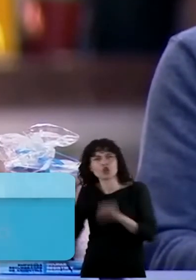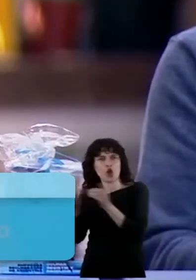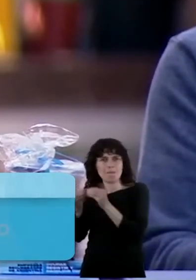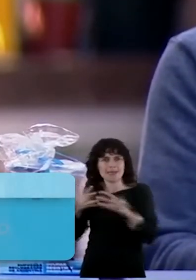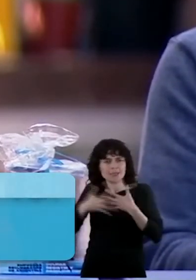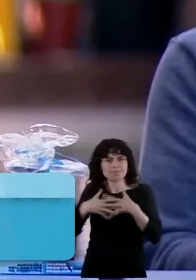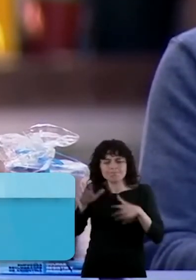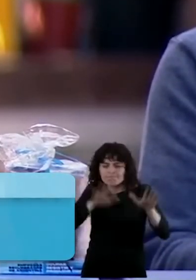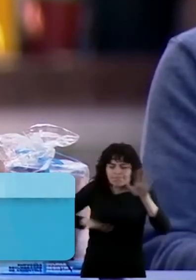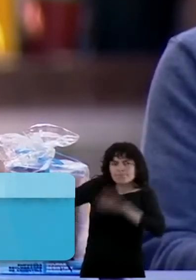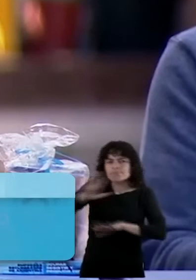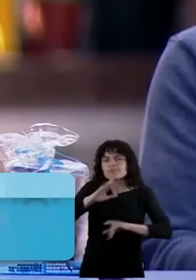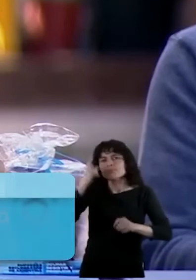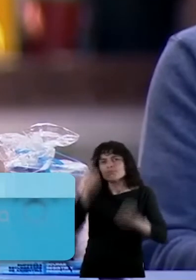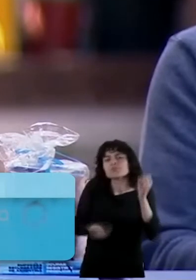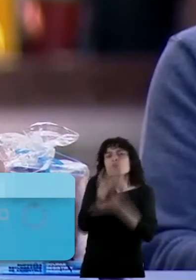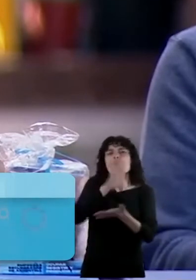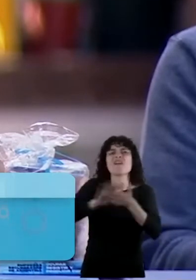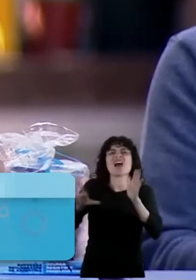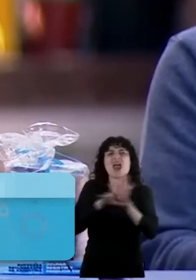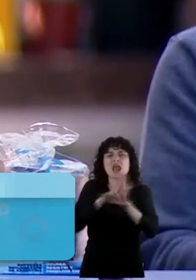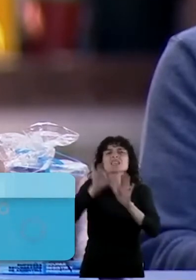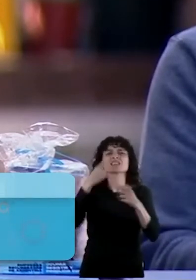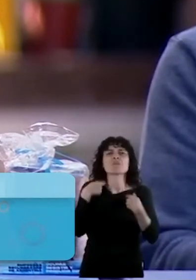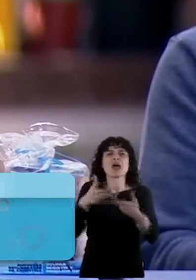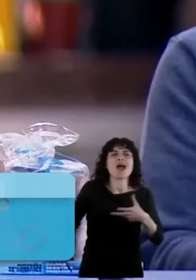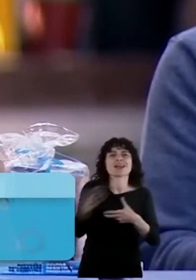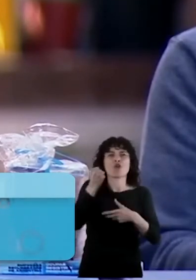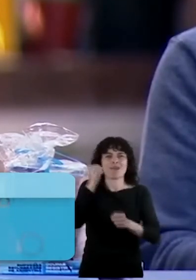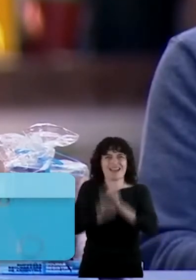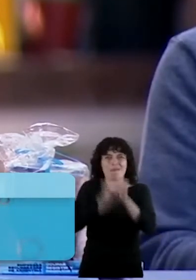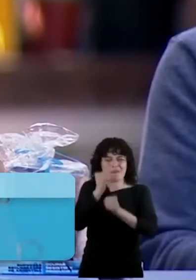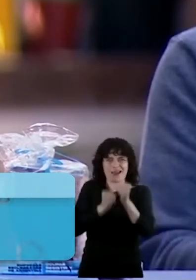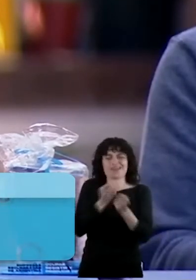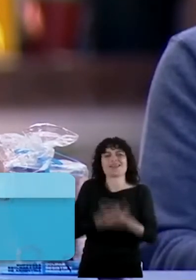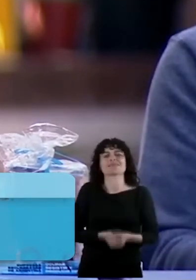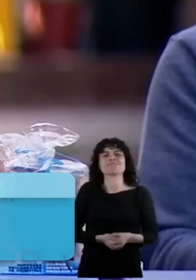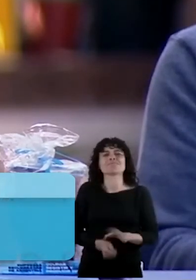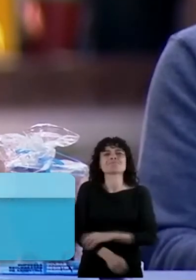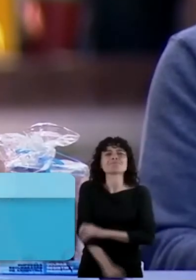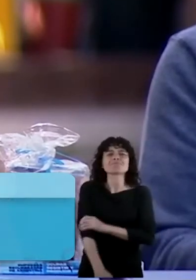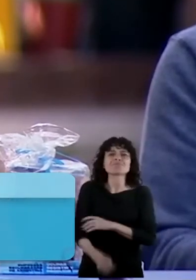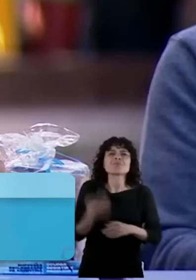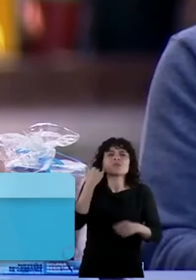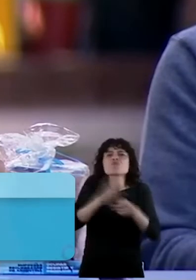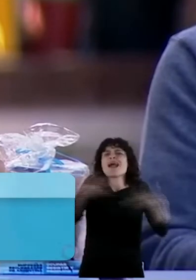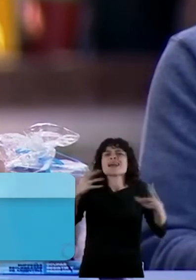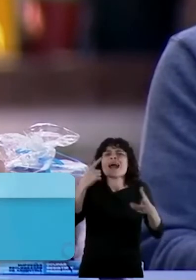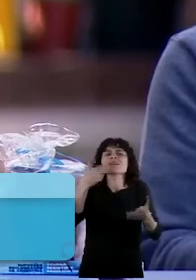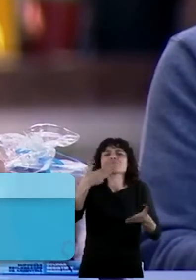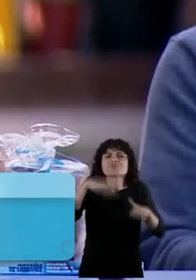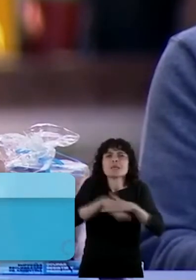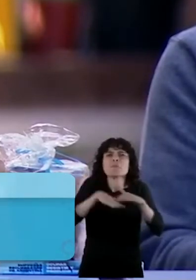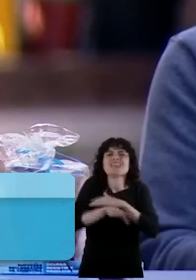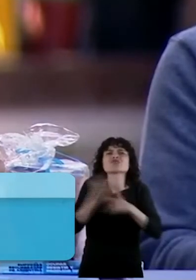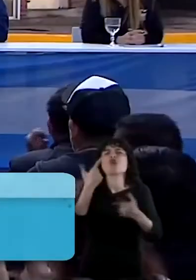cómo hacer una ley para poder recuperar empresas. Había una enorme sastrería allá en Buenos Aires, había una gran imprenta,